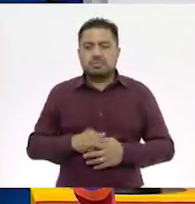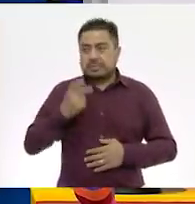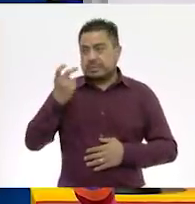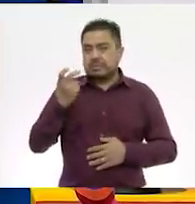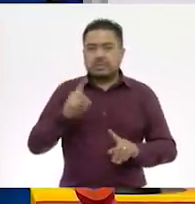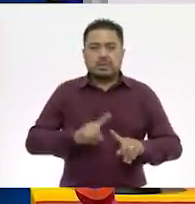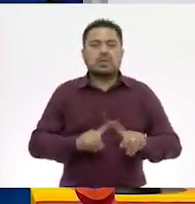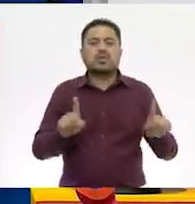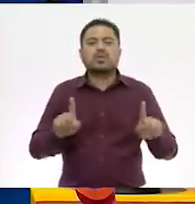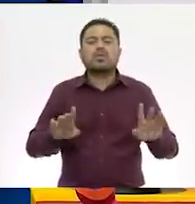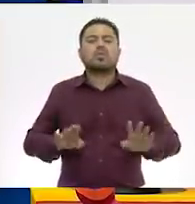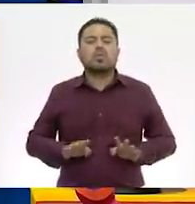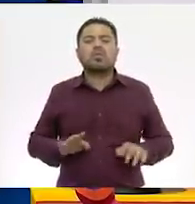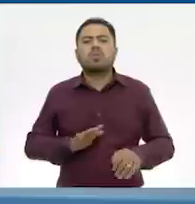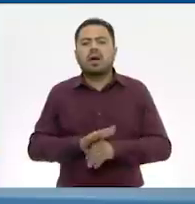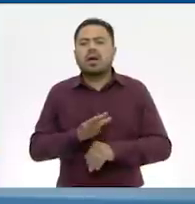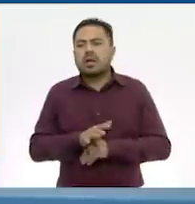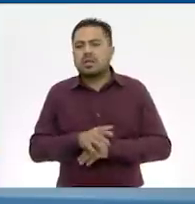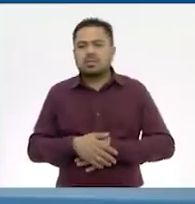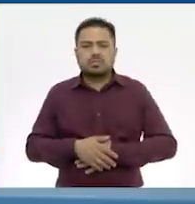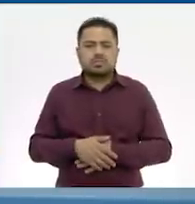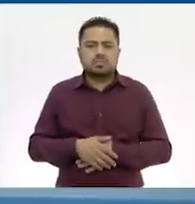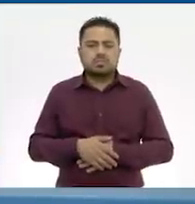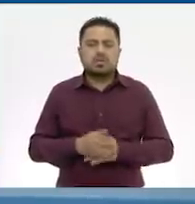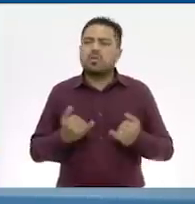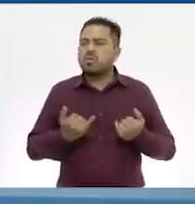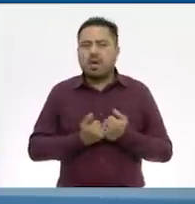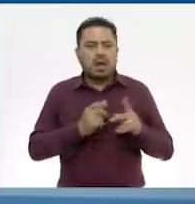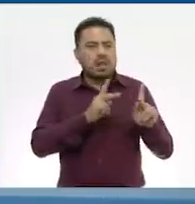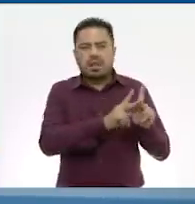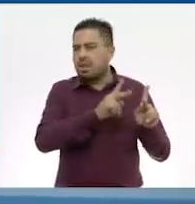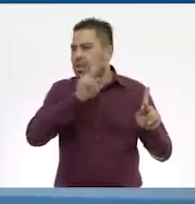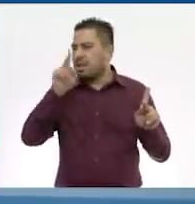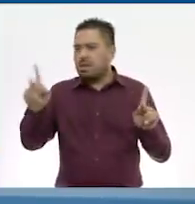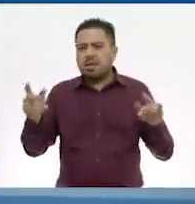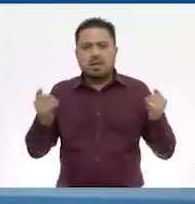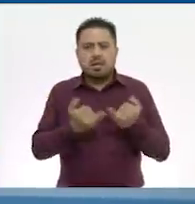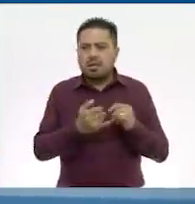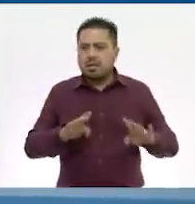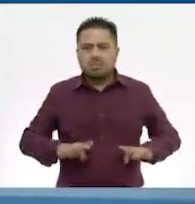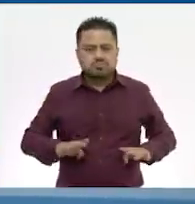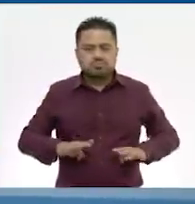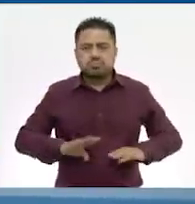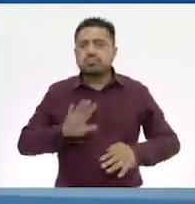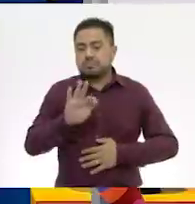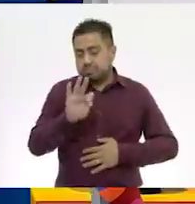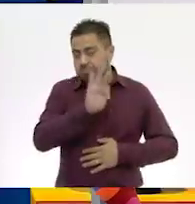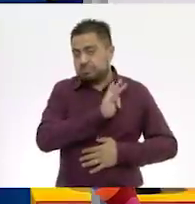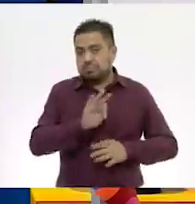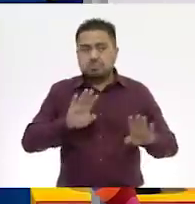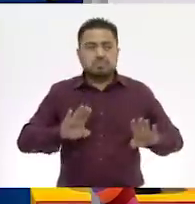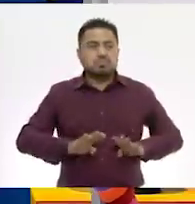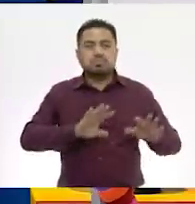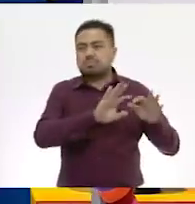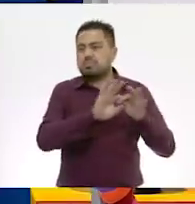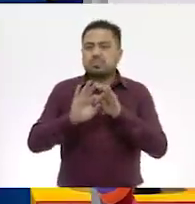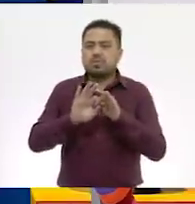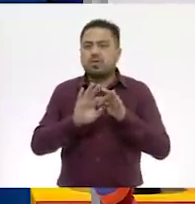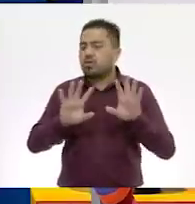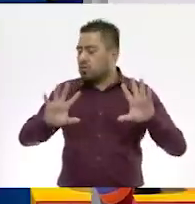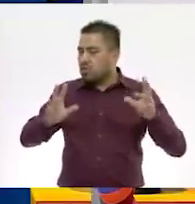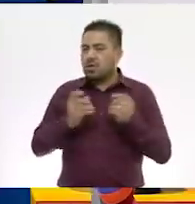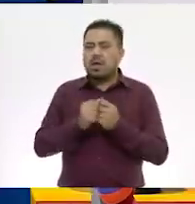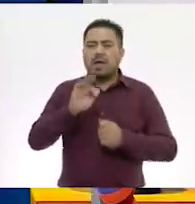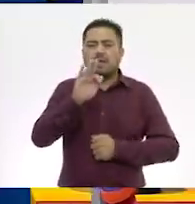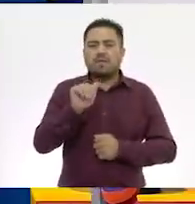una diferencia o sería una semejanza? Sería una semejanza. Una semejanza. Podría ser una semejanza, aunque no todas las fábulas son